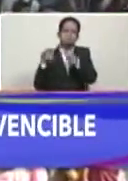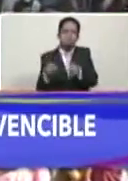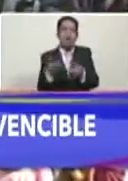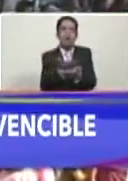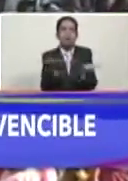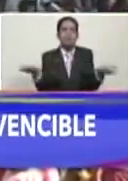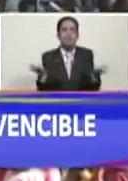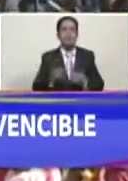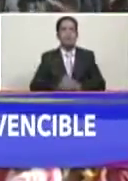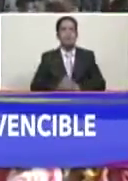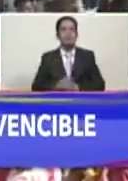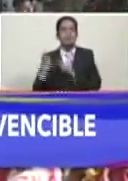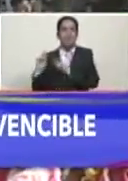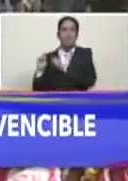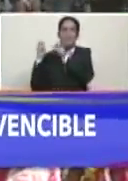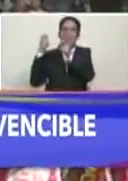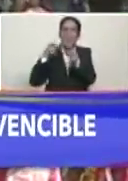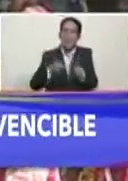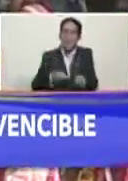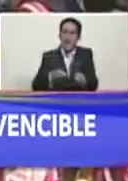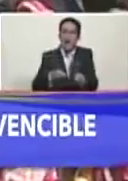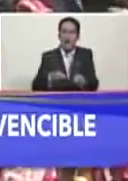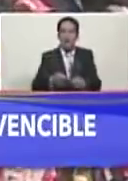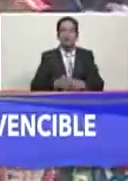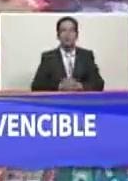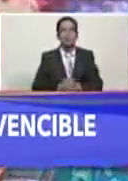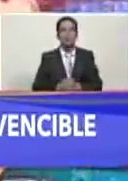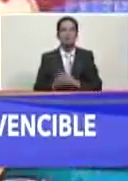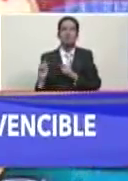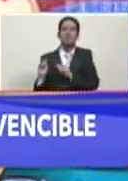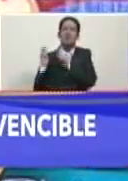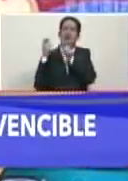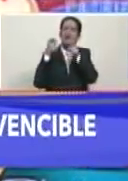el legado de esa generación, muchachas, trascendió